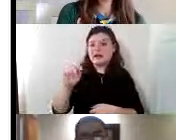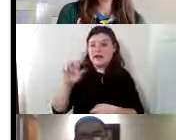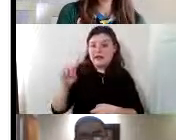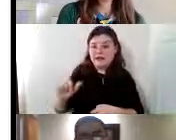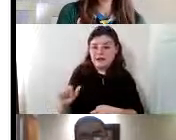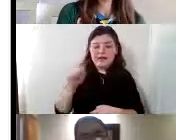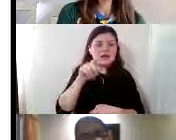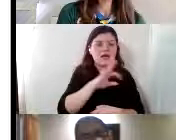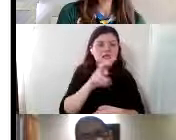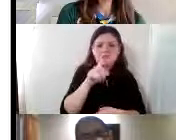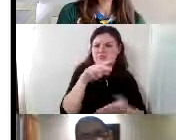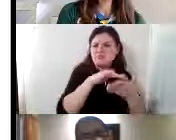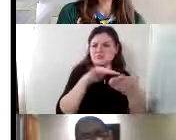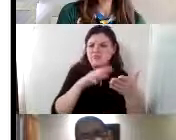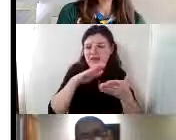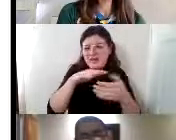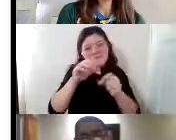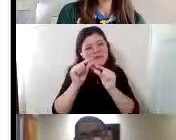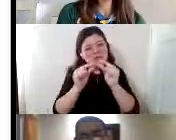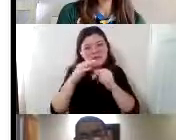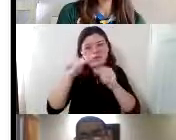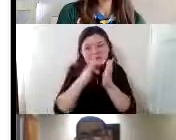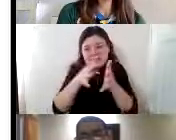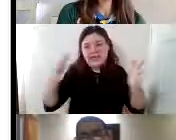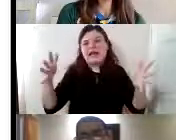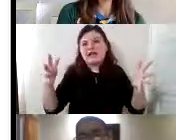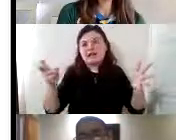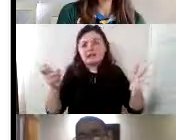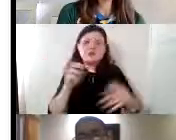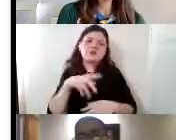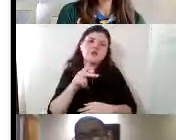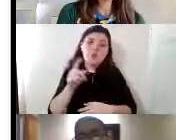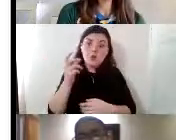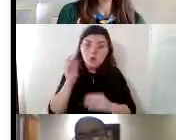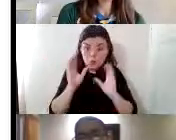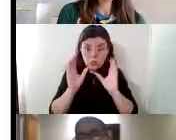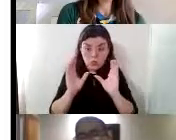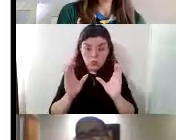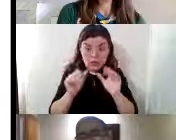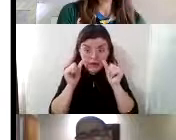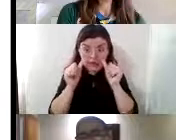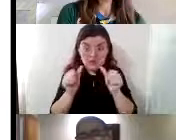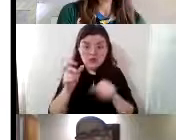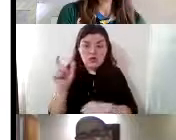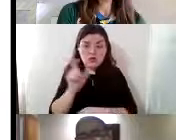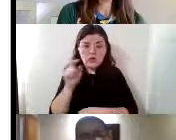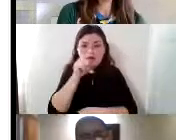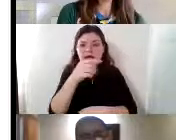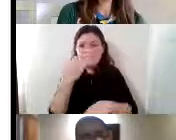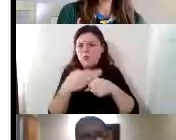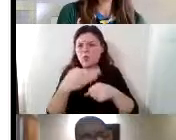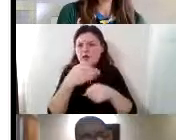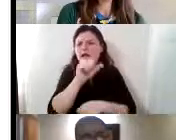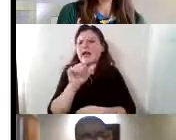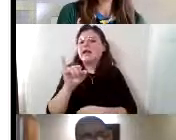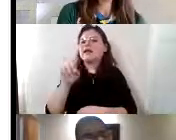un poquito más grande. Ojo, algo importante es que yo les invito que cuando, como lo decía Aidan, cuando vayamos a escoger